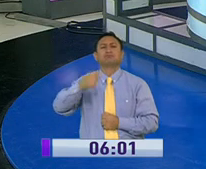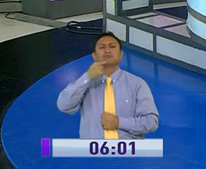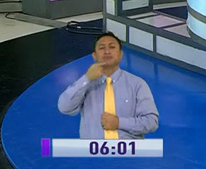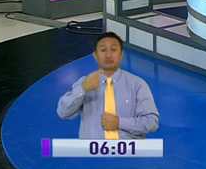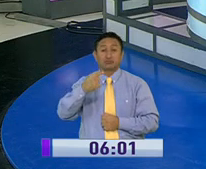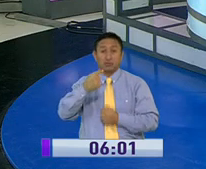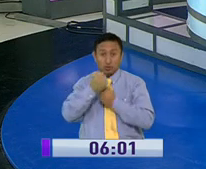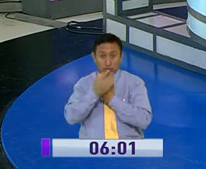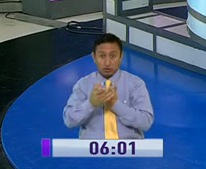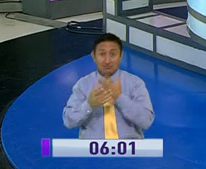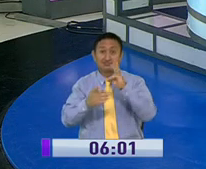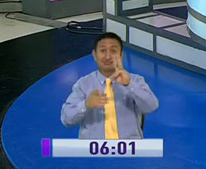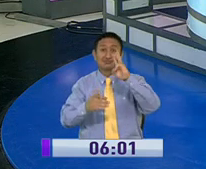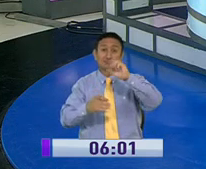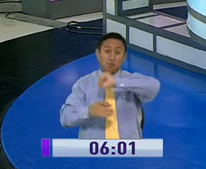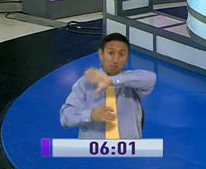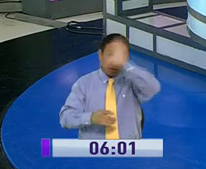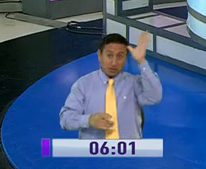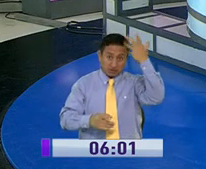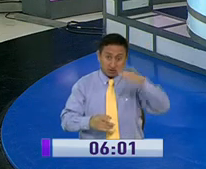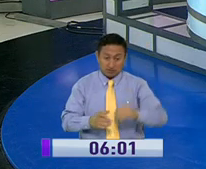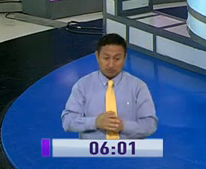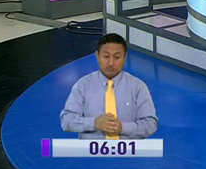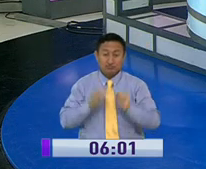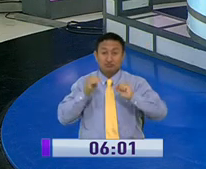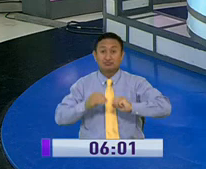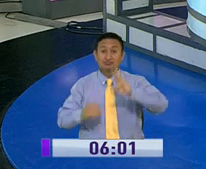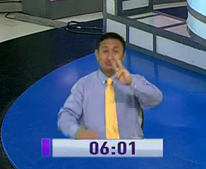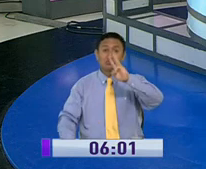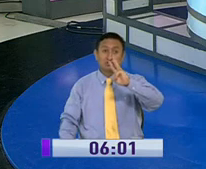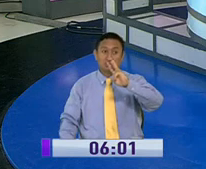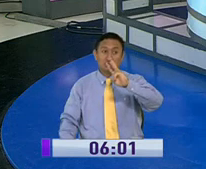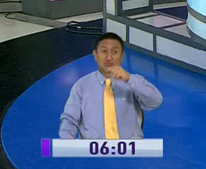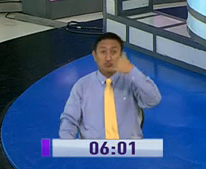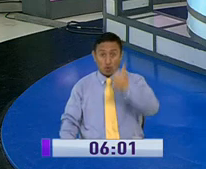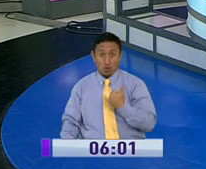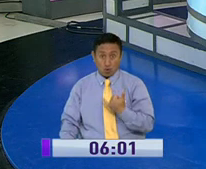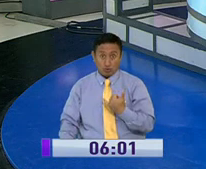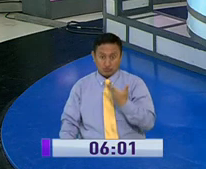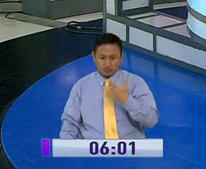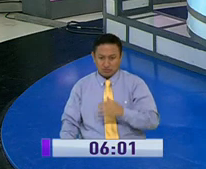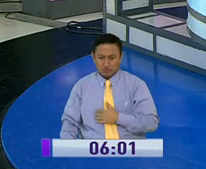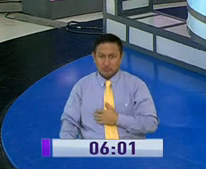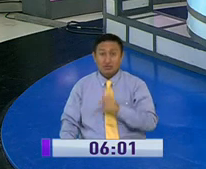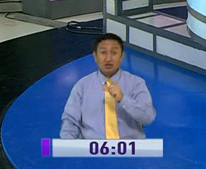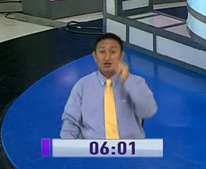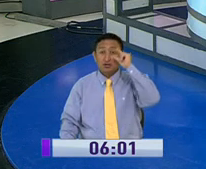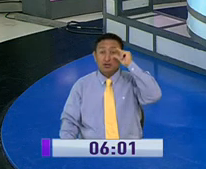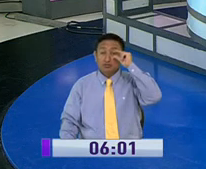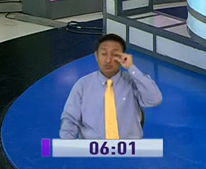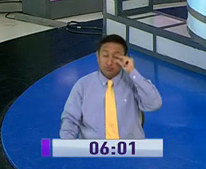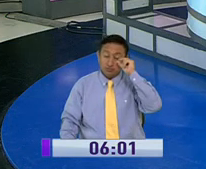paso porque son las 6 de la mañana, y claro, cuando uno está a las 6, más o menos en esta época, se duerme poco. Hay que hacer un cronograma